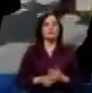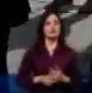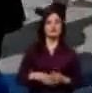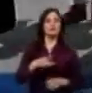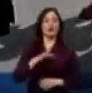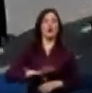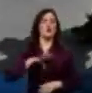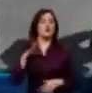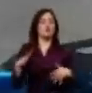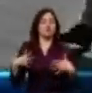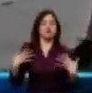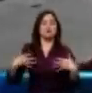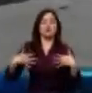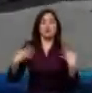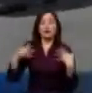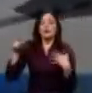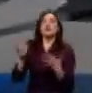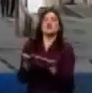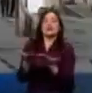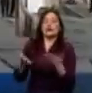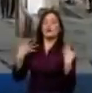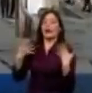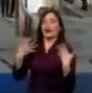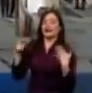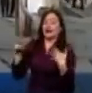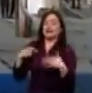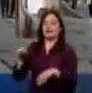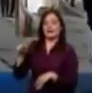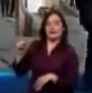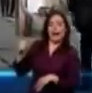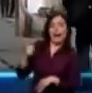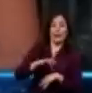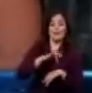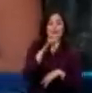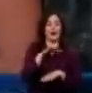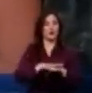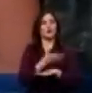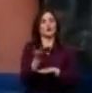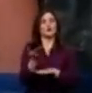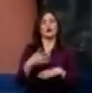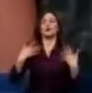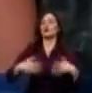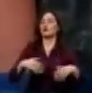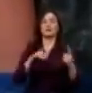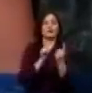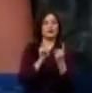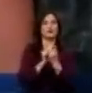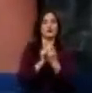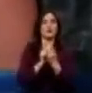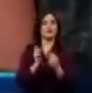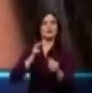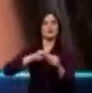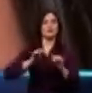Orgullosa y llena de júbilo, llegó desde su natal Guayaquil tempranito a la convocatoria. Sabía que es una cita la cual no podría